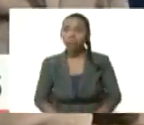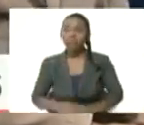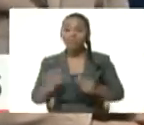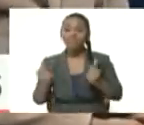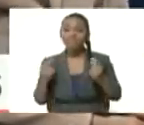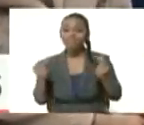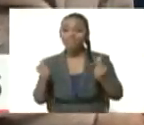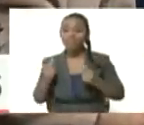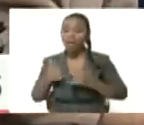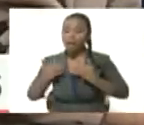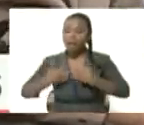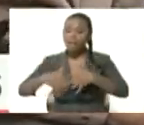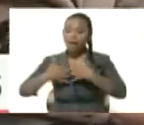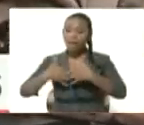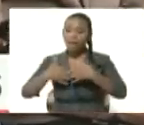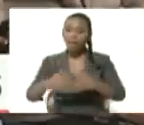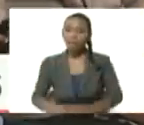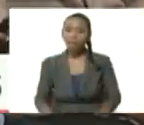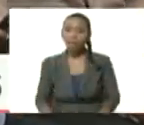activa la industria.